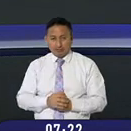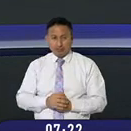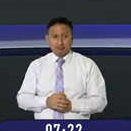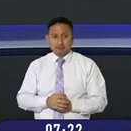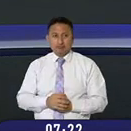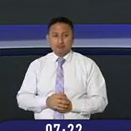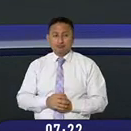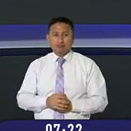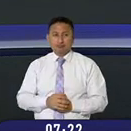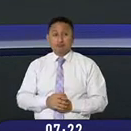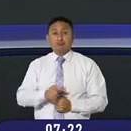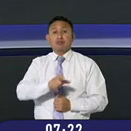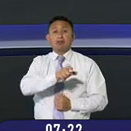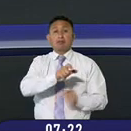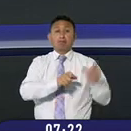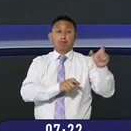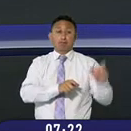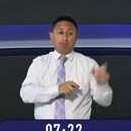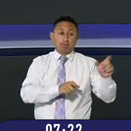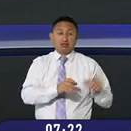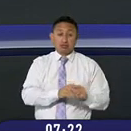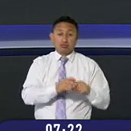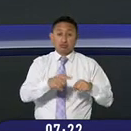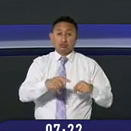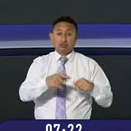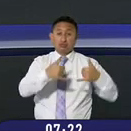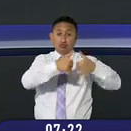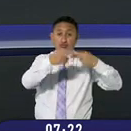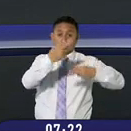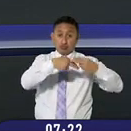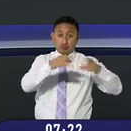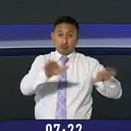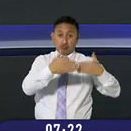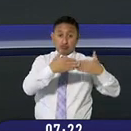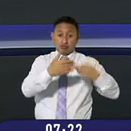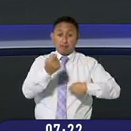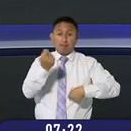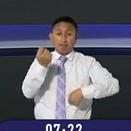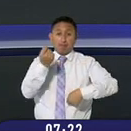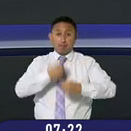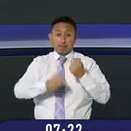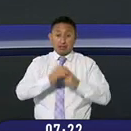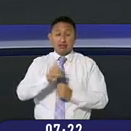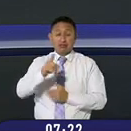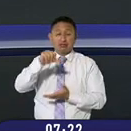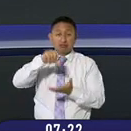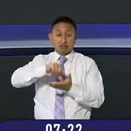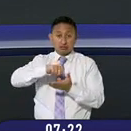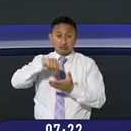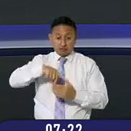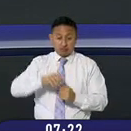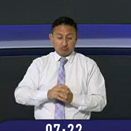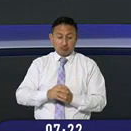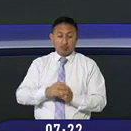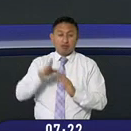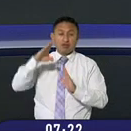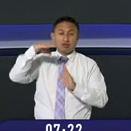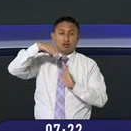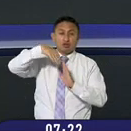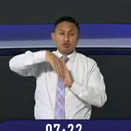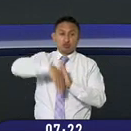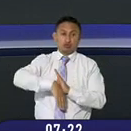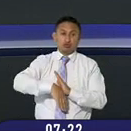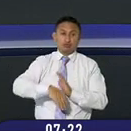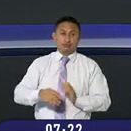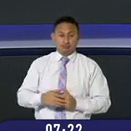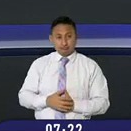varios ciudadanos cerraron sus locales. Las ventas en el casco comercial pues han bajado notoriamente